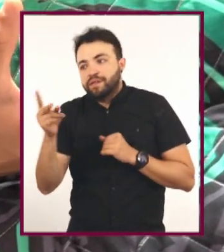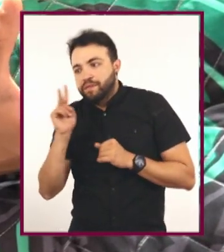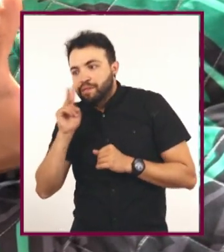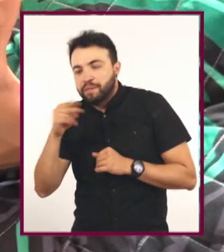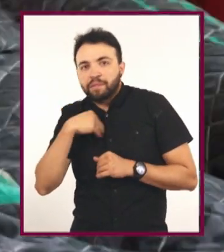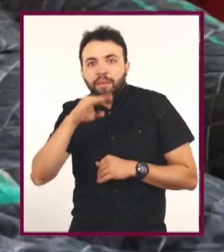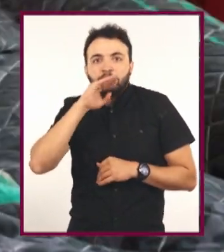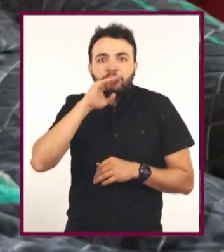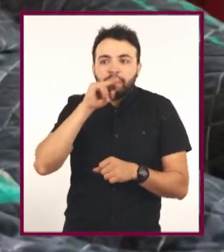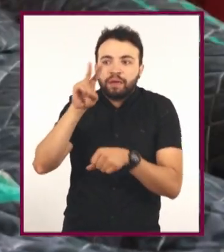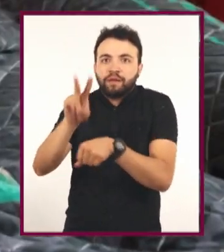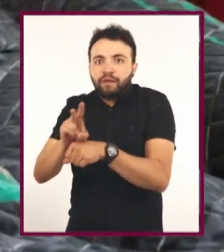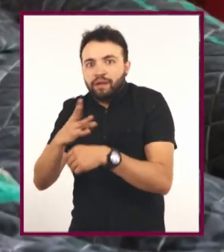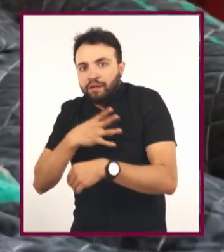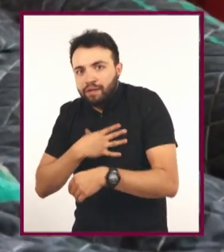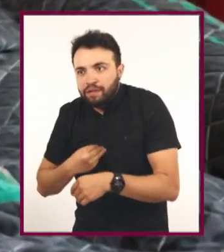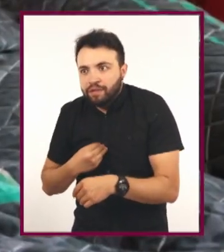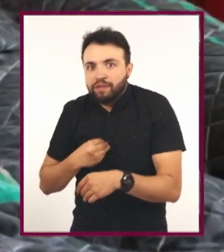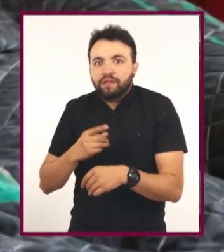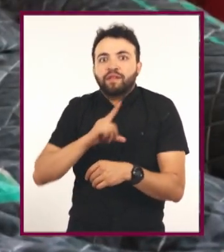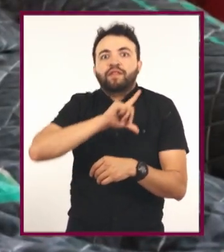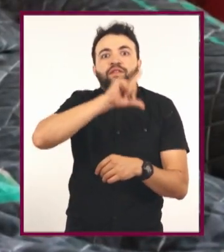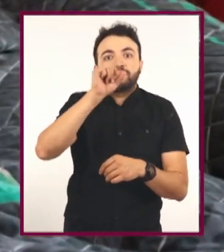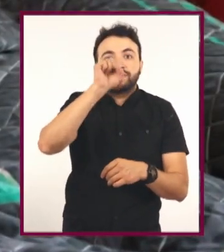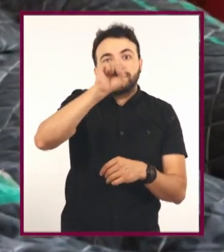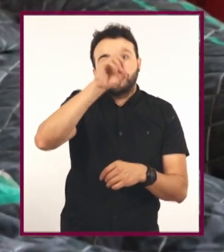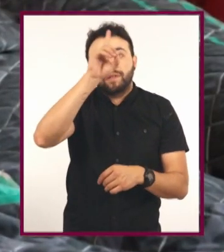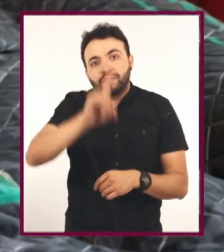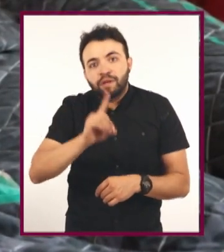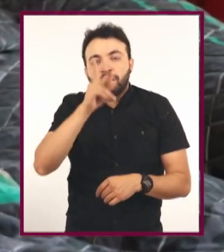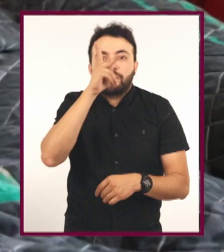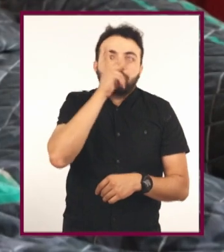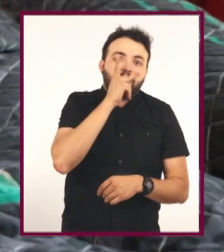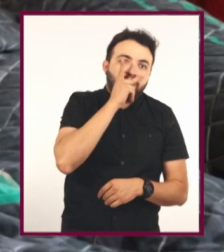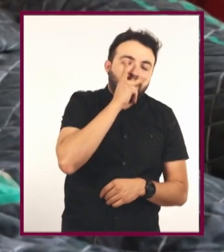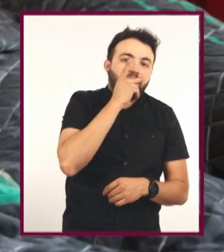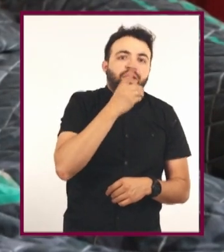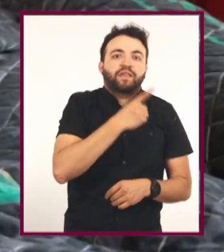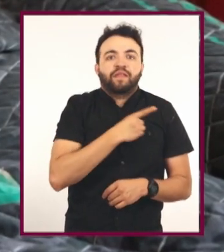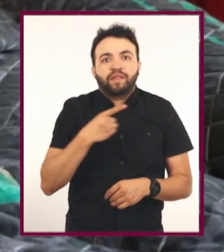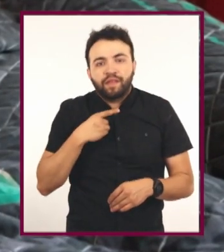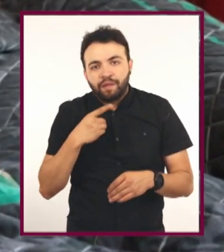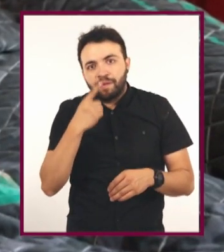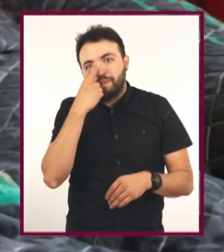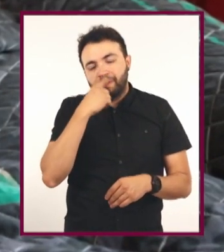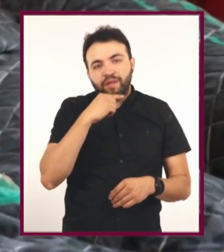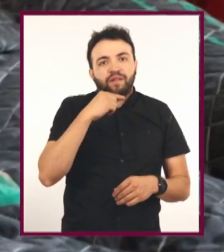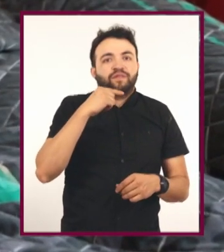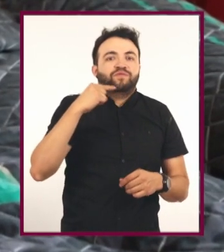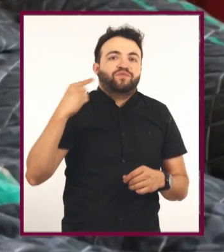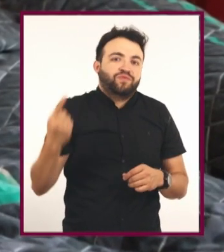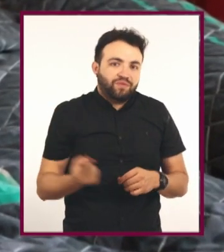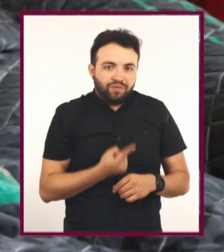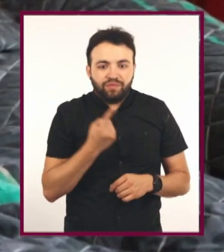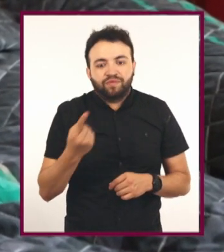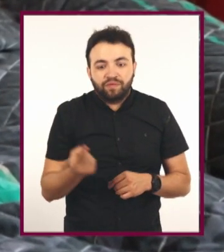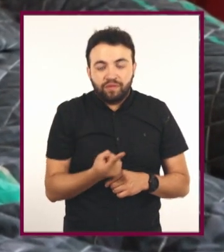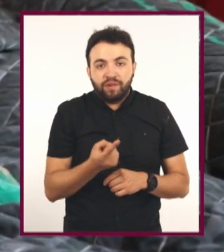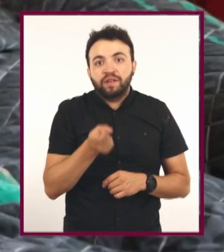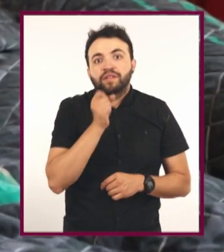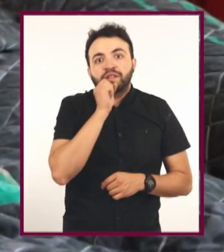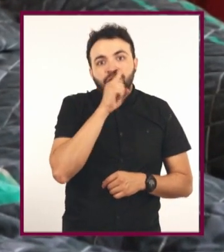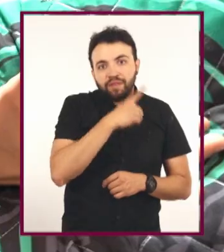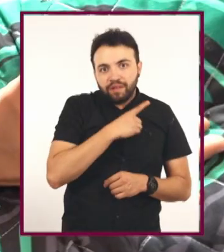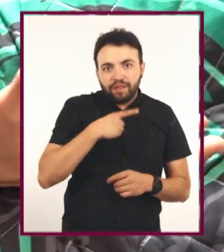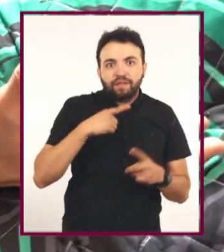casa a ayudar a mi mamá. Y los fines de semana era papá de tiempo completo. Bueno, no. A veces tenía que hacer tarea para